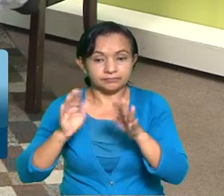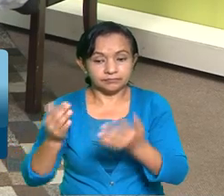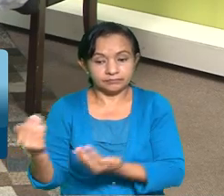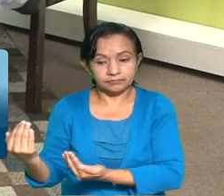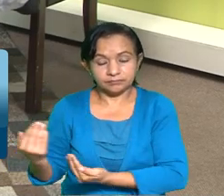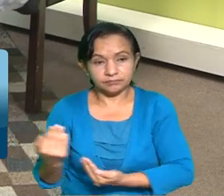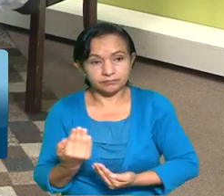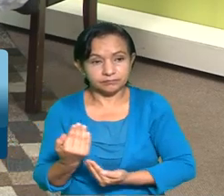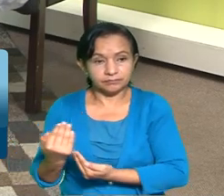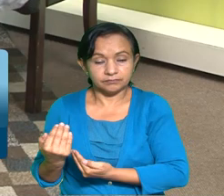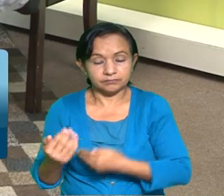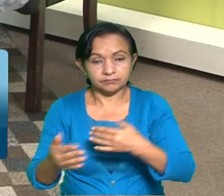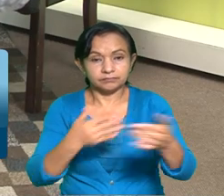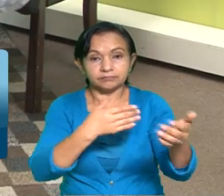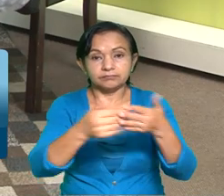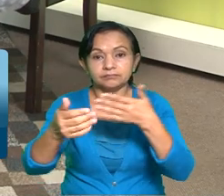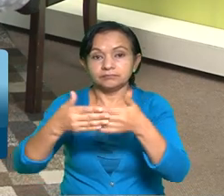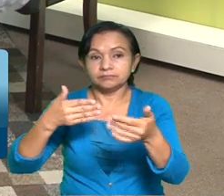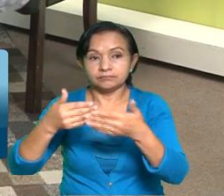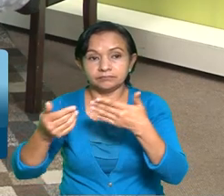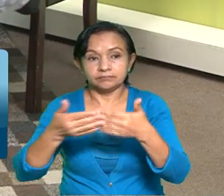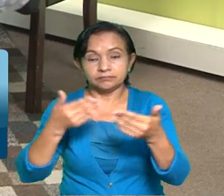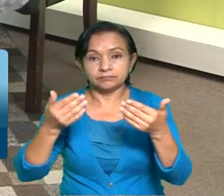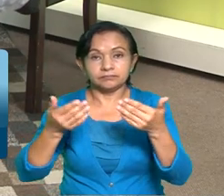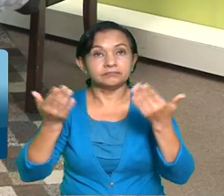bebé, independientemente que estaba